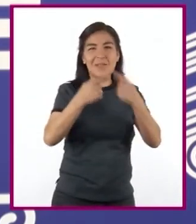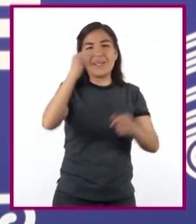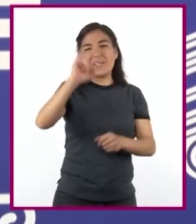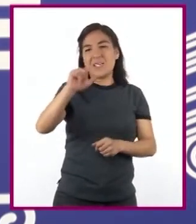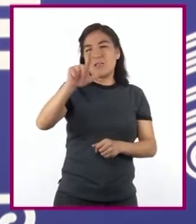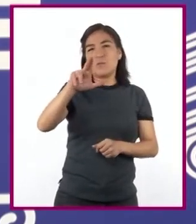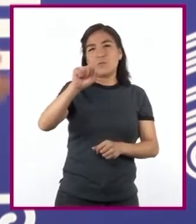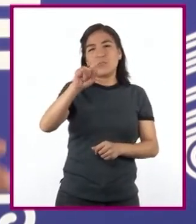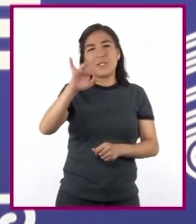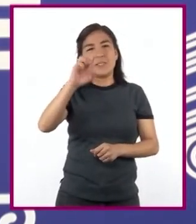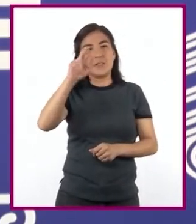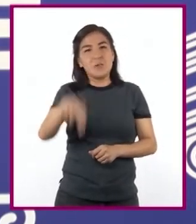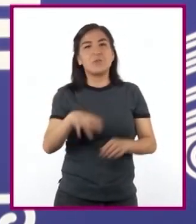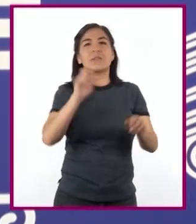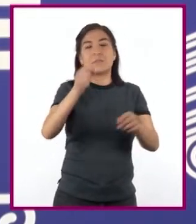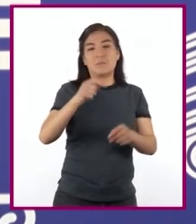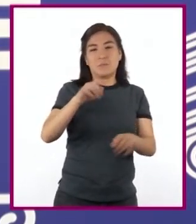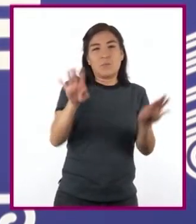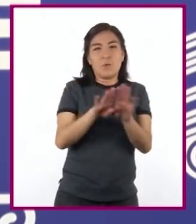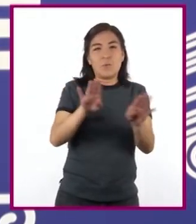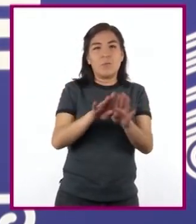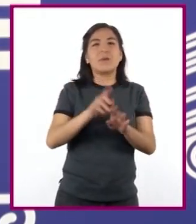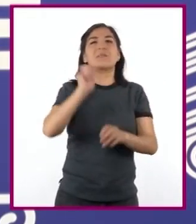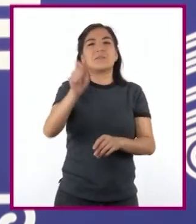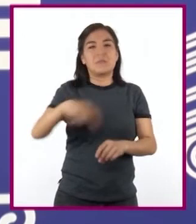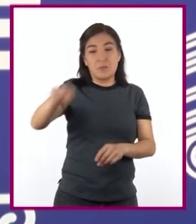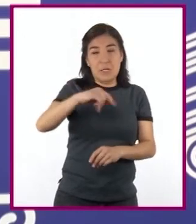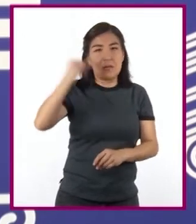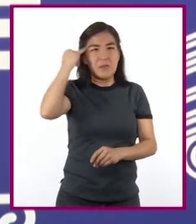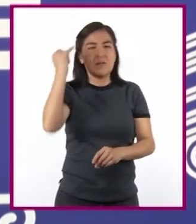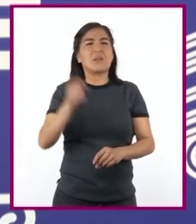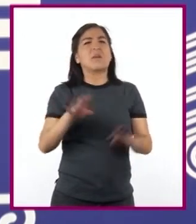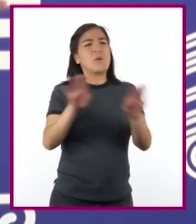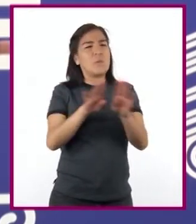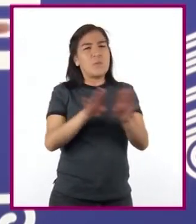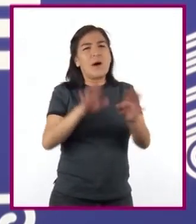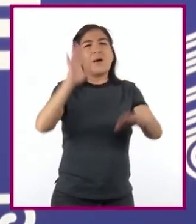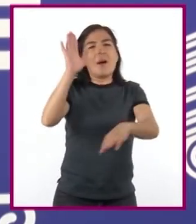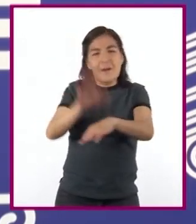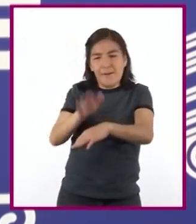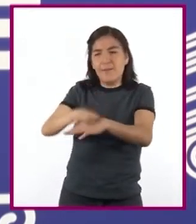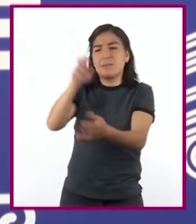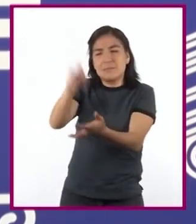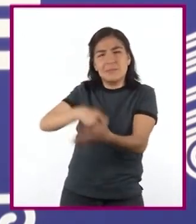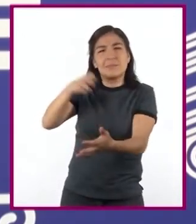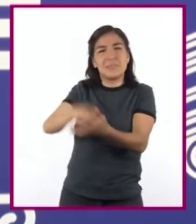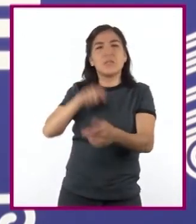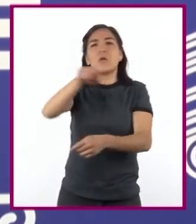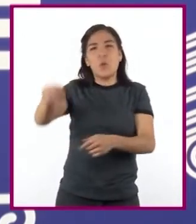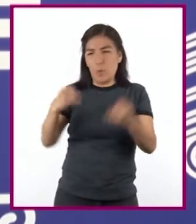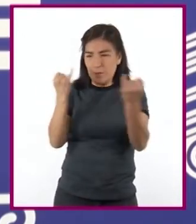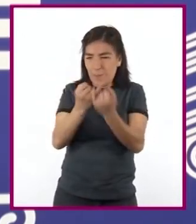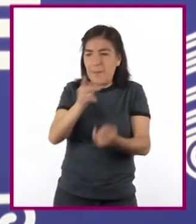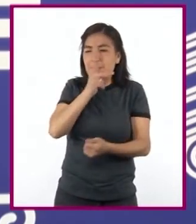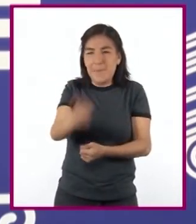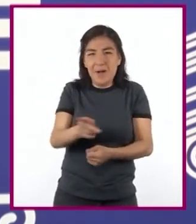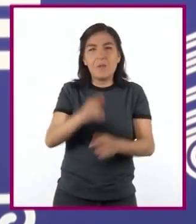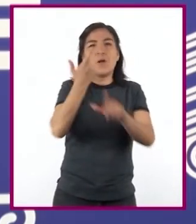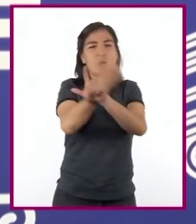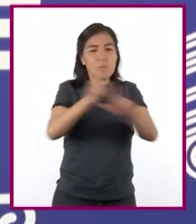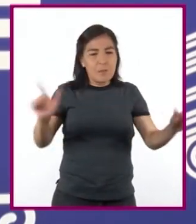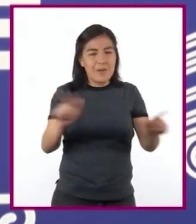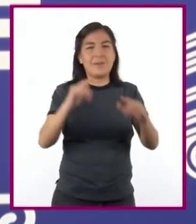que derivó en que los criollos abrazaran las ideas de libertad, igualdad y justicia. Pero estas